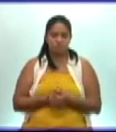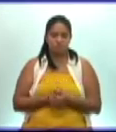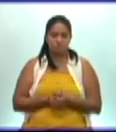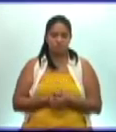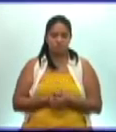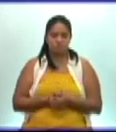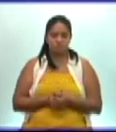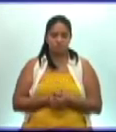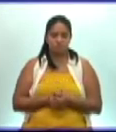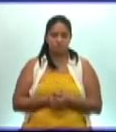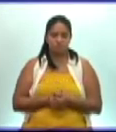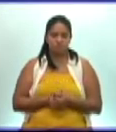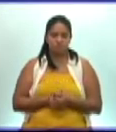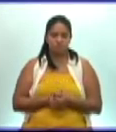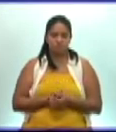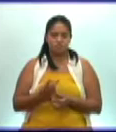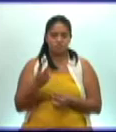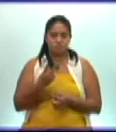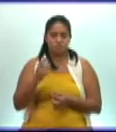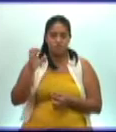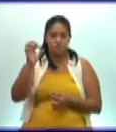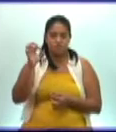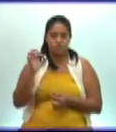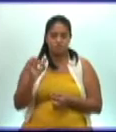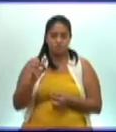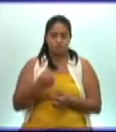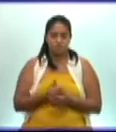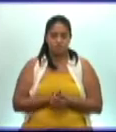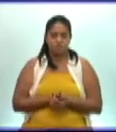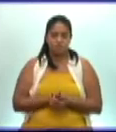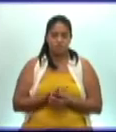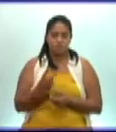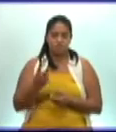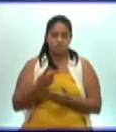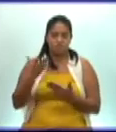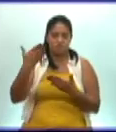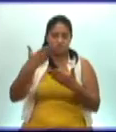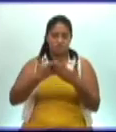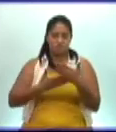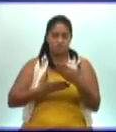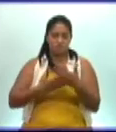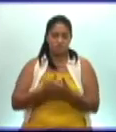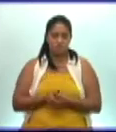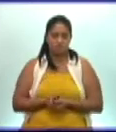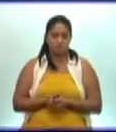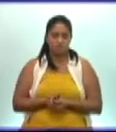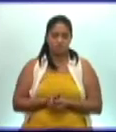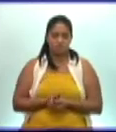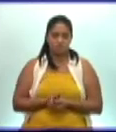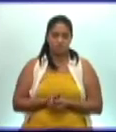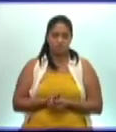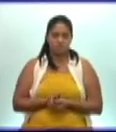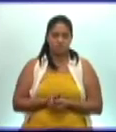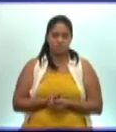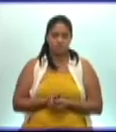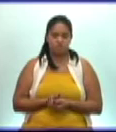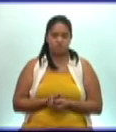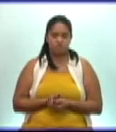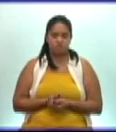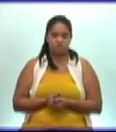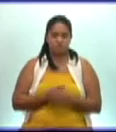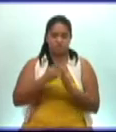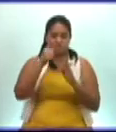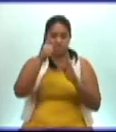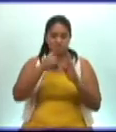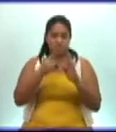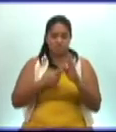dos pequeños orificios y una segunda pantalla en la cual obtendríamos ese patrón de